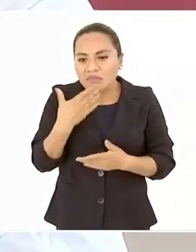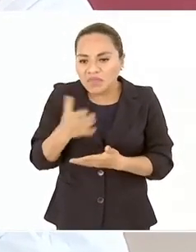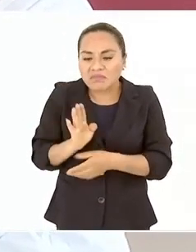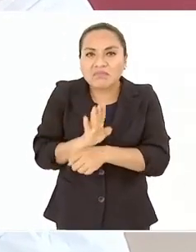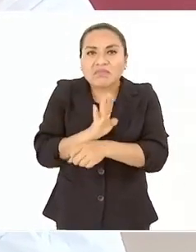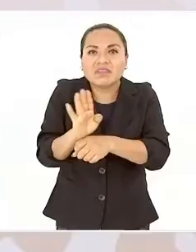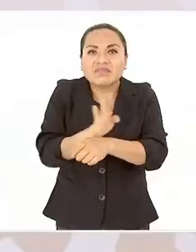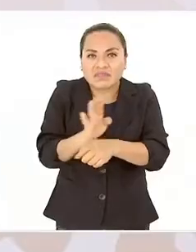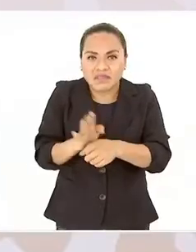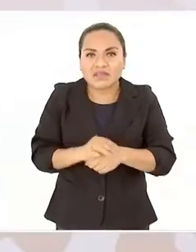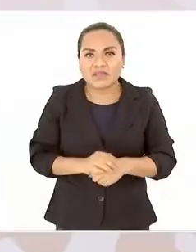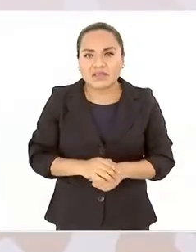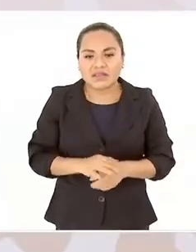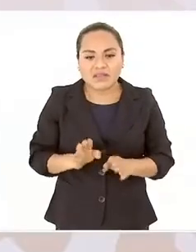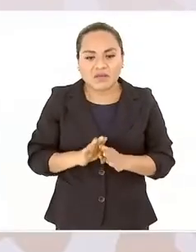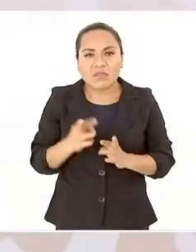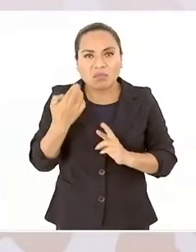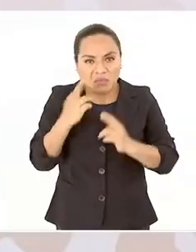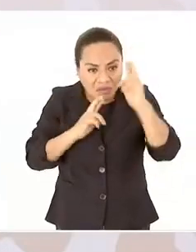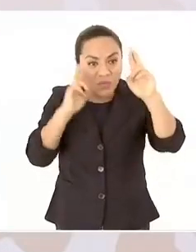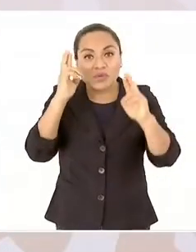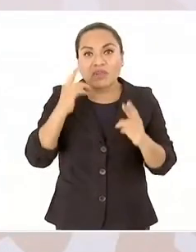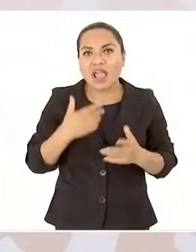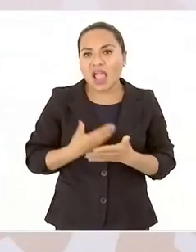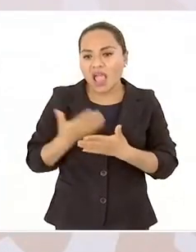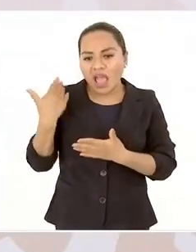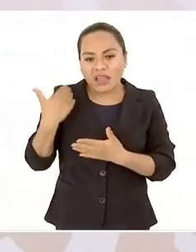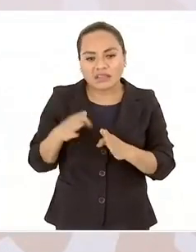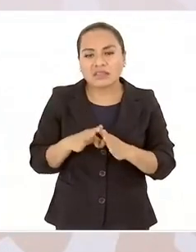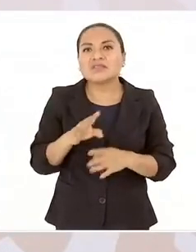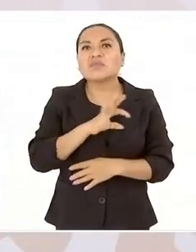que se consiguió con la revolución.